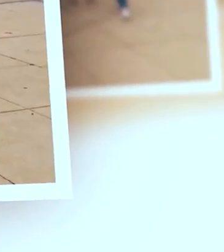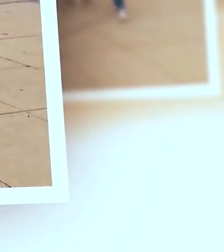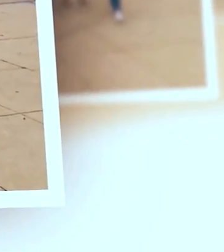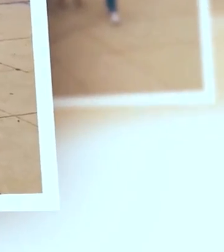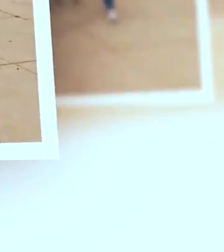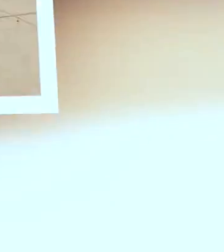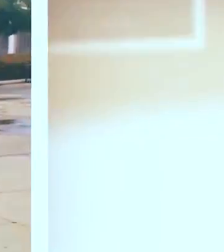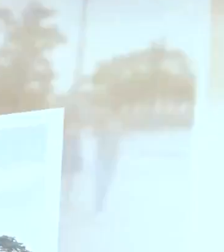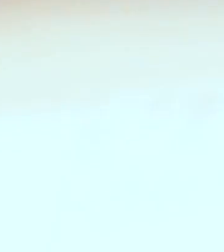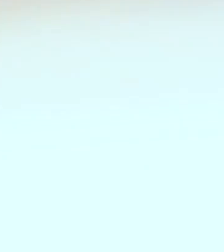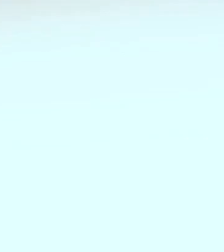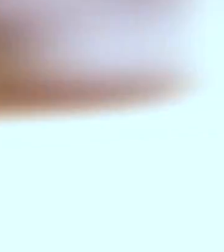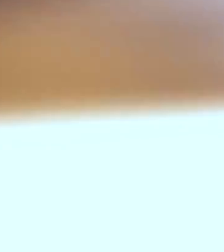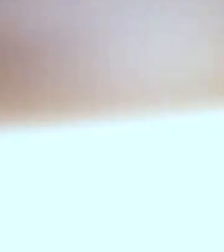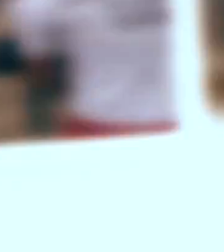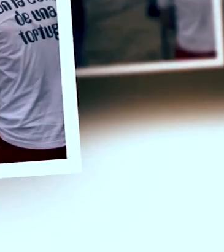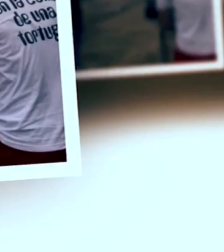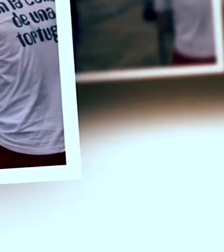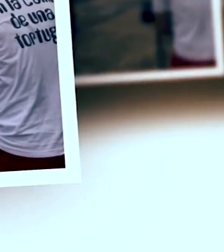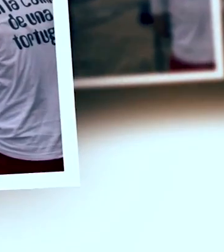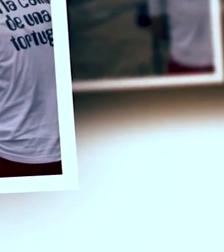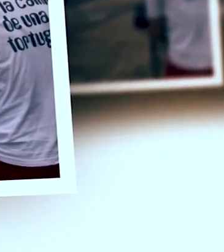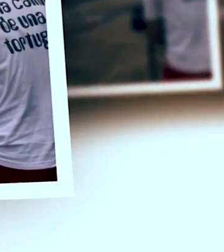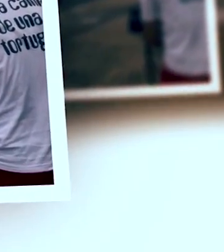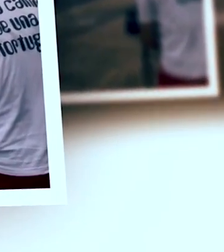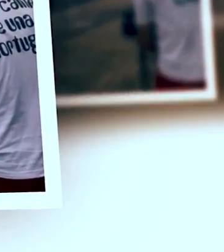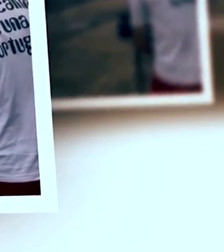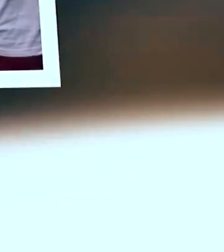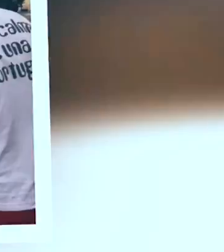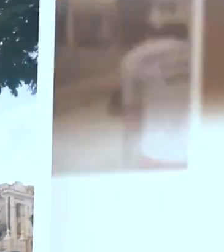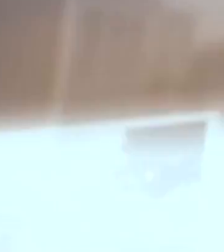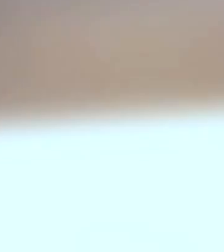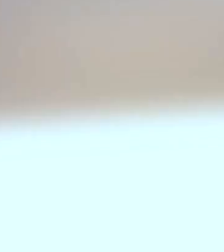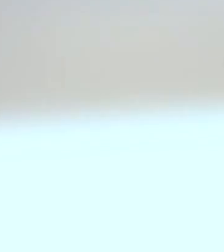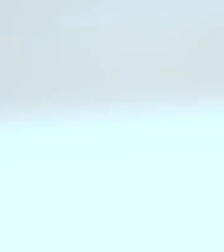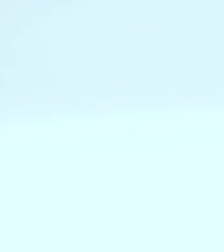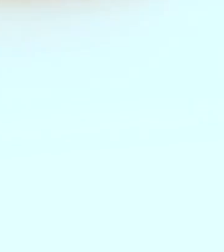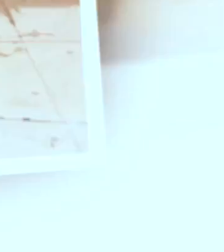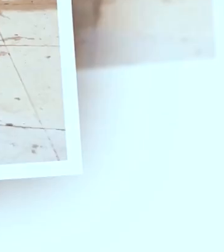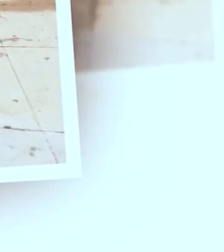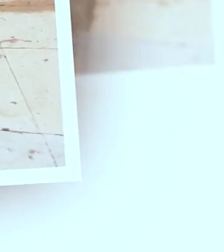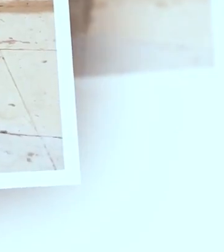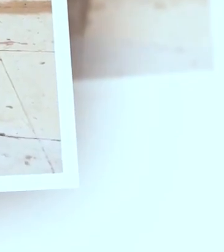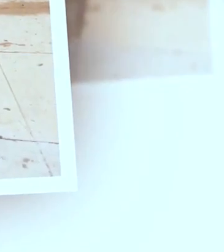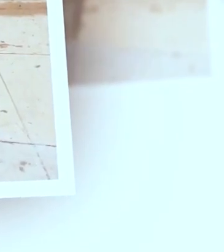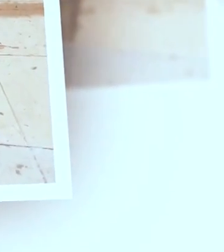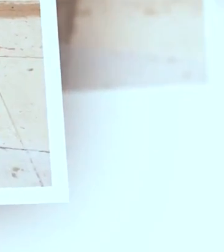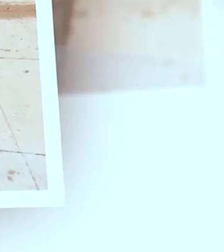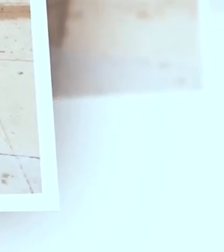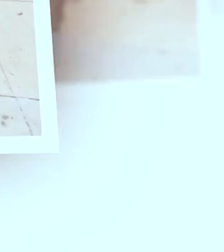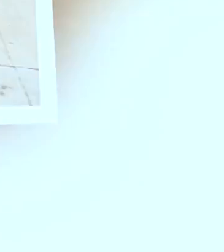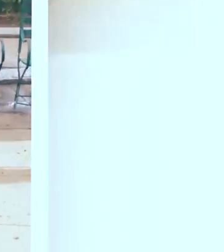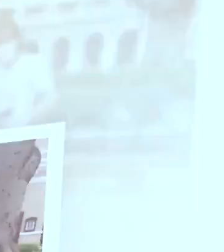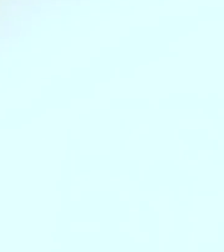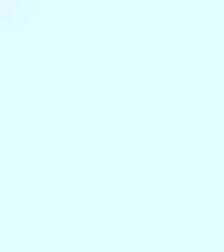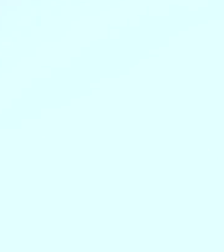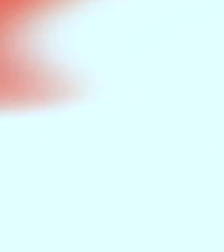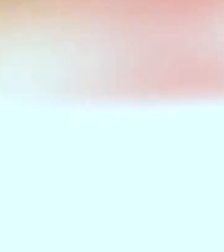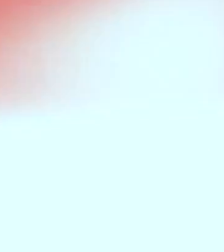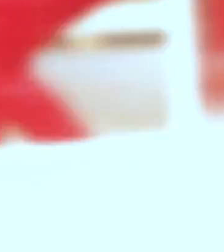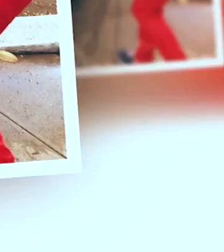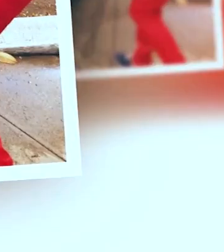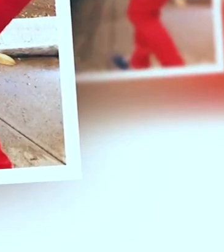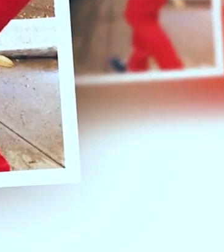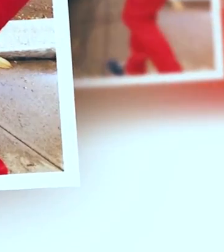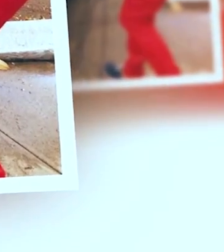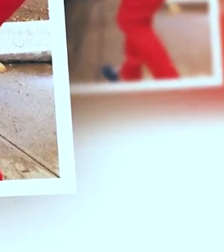las velas en aguas profundas somos la propela, afilando escuelas, gallos de pelea, no nos desvían cambios de marea, el siglo tararea y